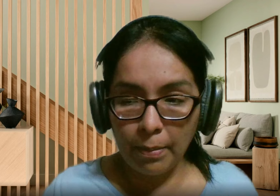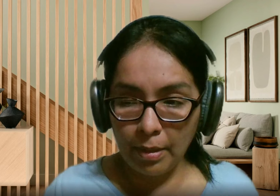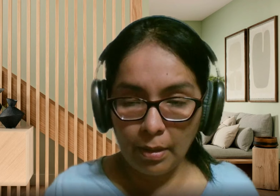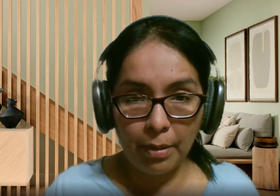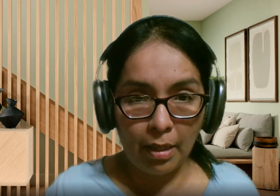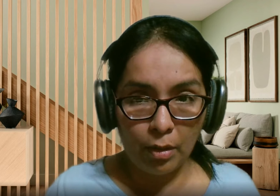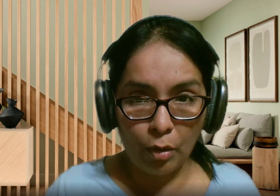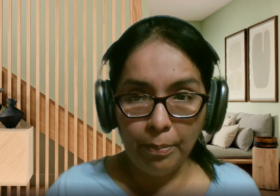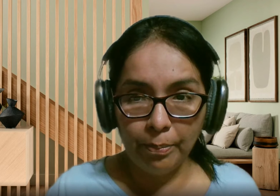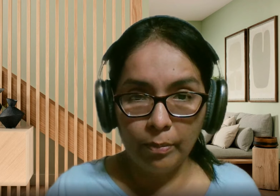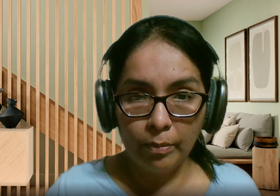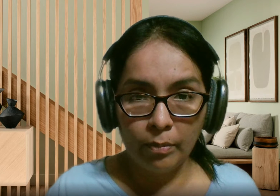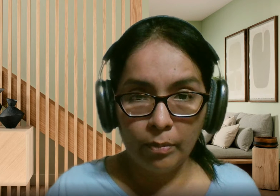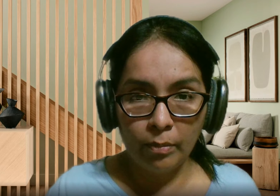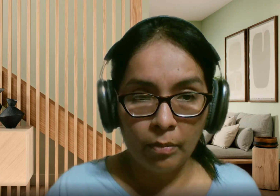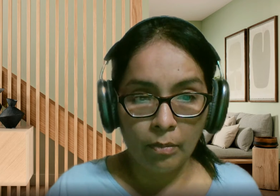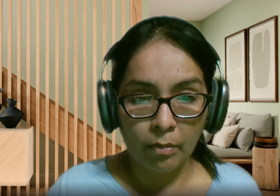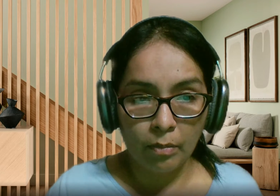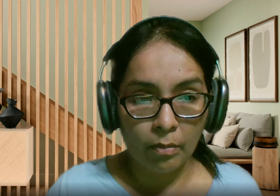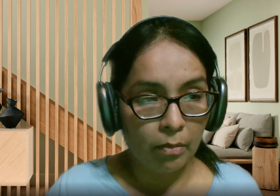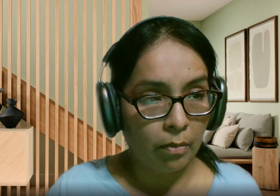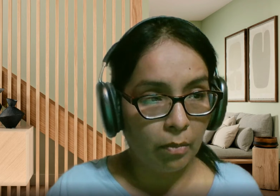vamos a ver este videito